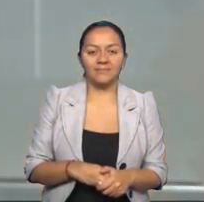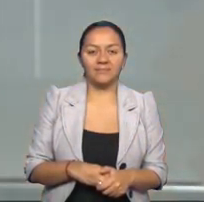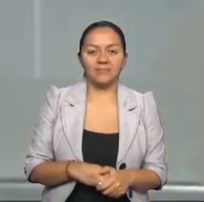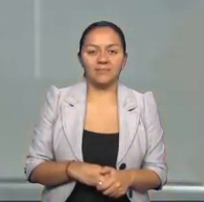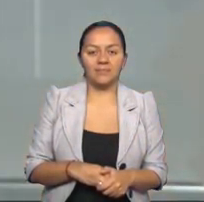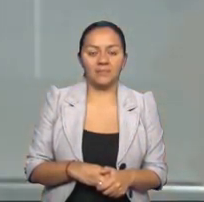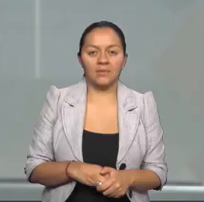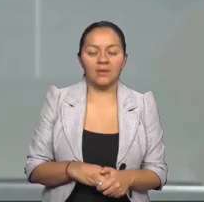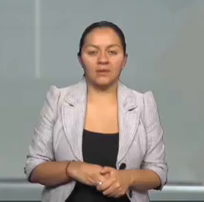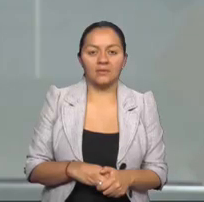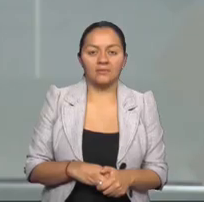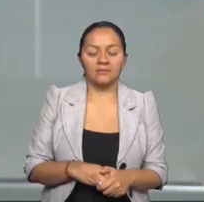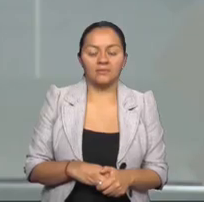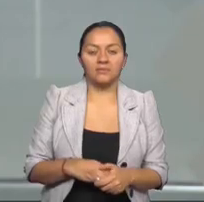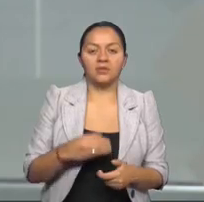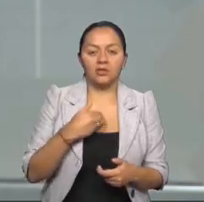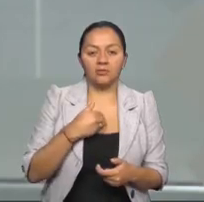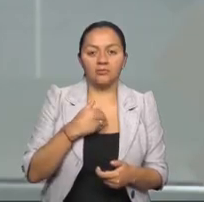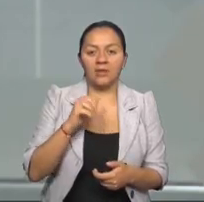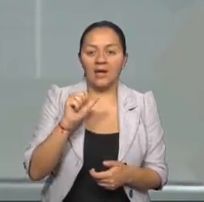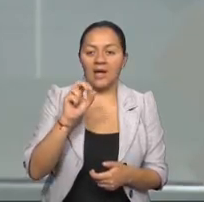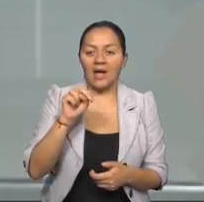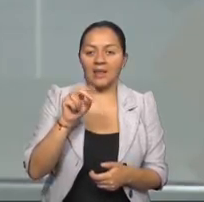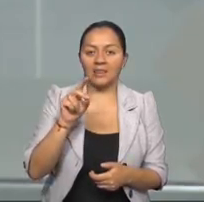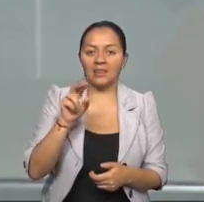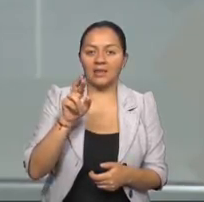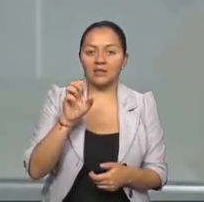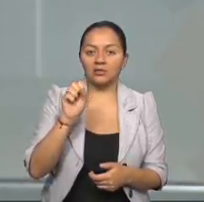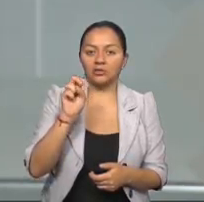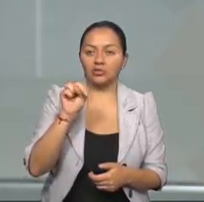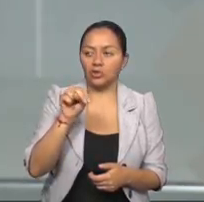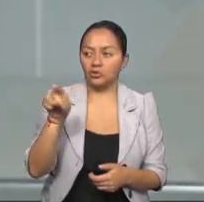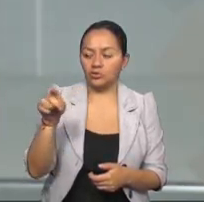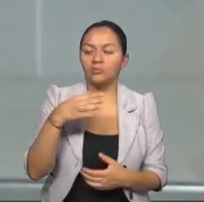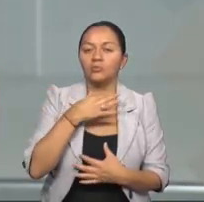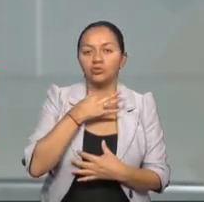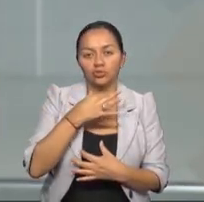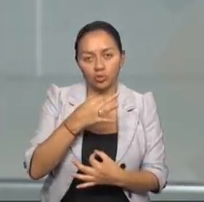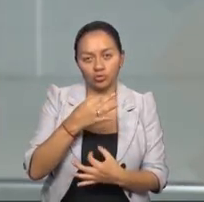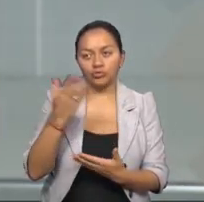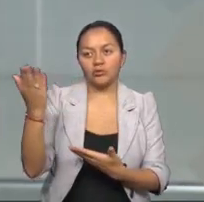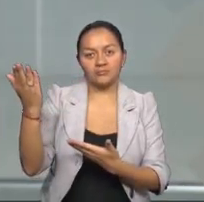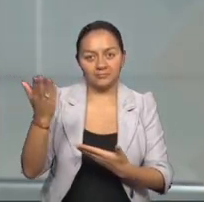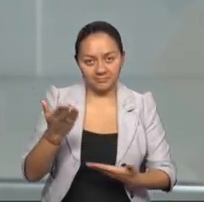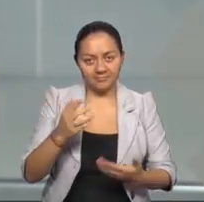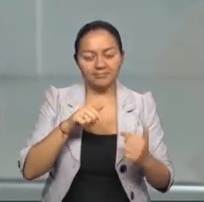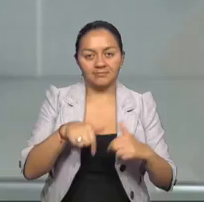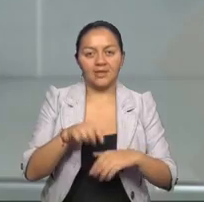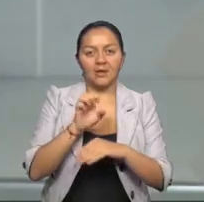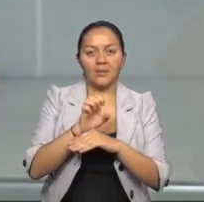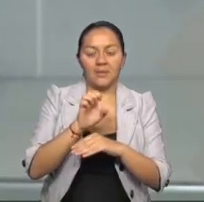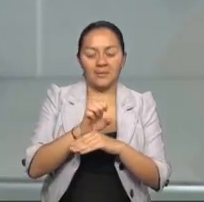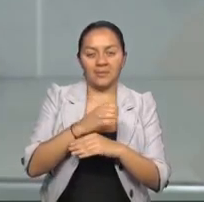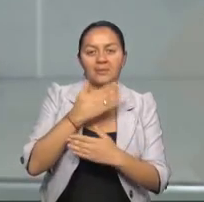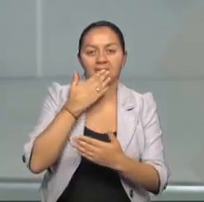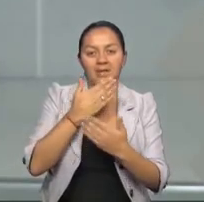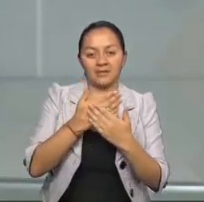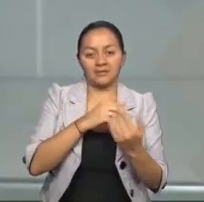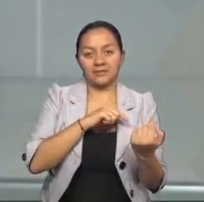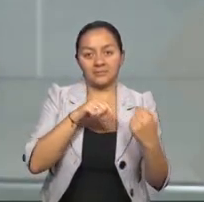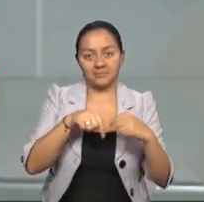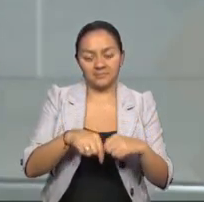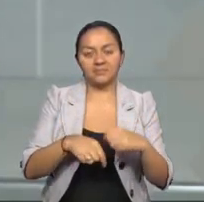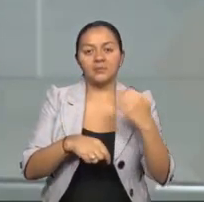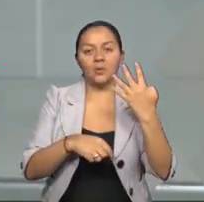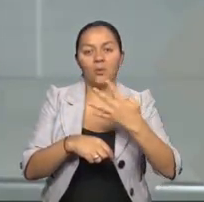anderson qué gusto tenerte aquí en el ecuador realmente para nosotros es un privilegio contar con tu presencia así que esperamos que en este cuarto